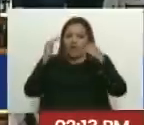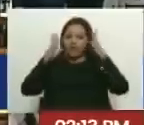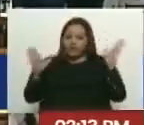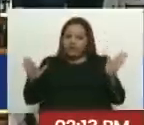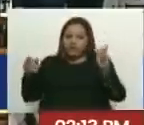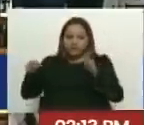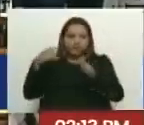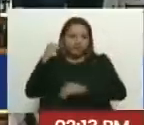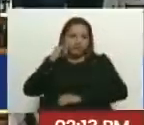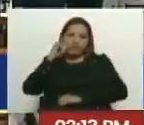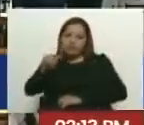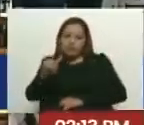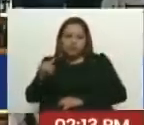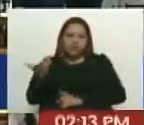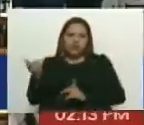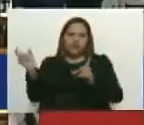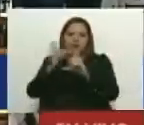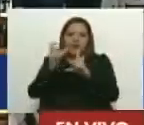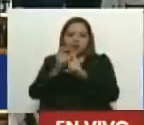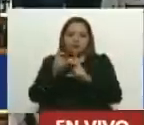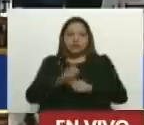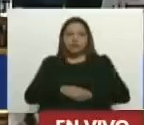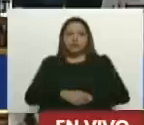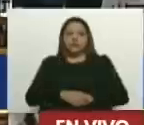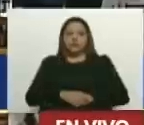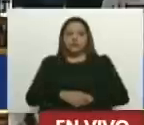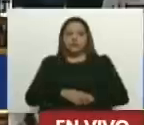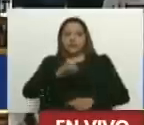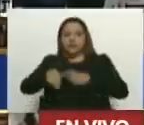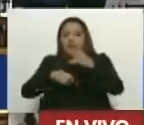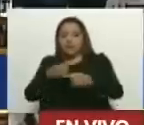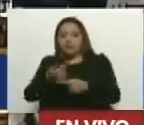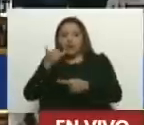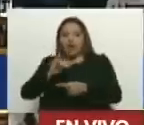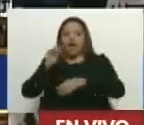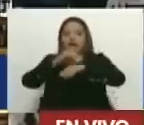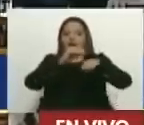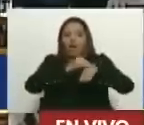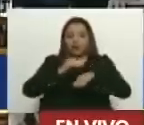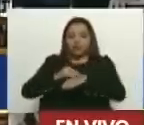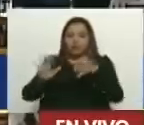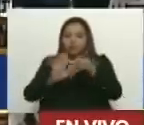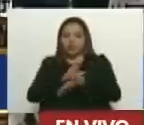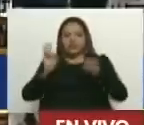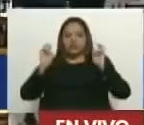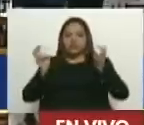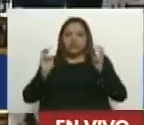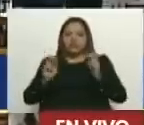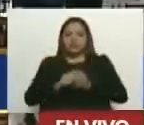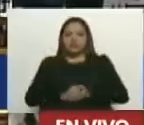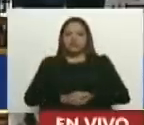sus declaraciones y posteriormente haremos los anuncios respectivos.